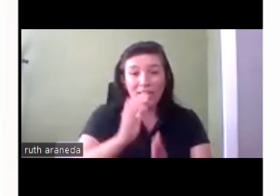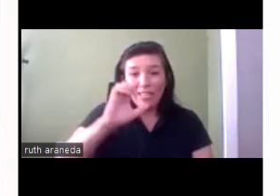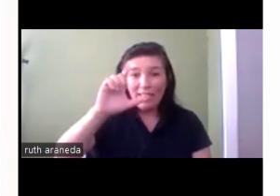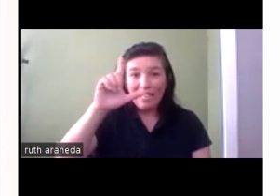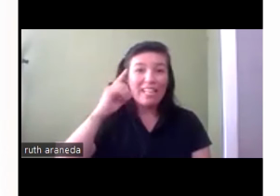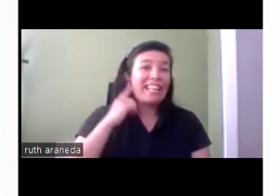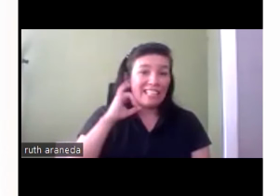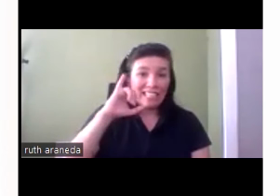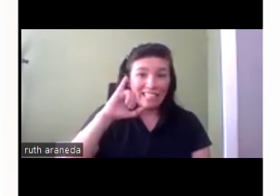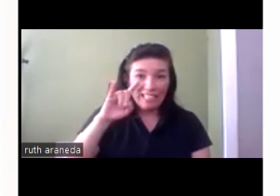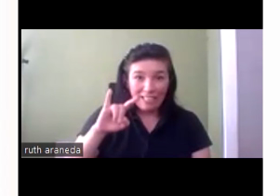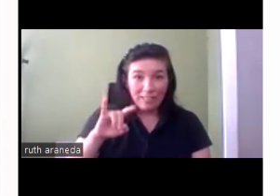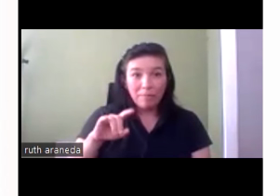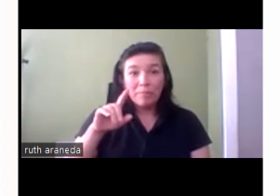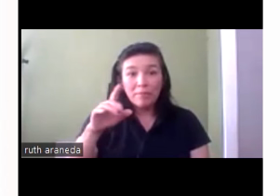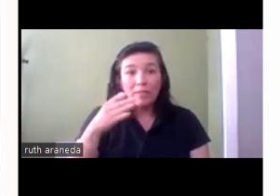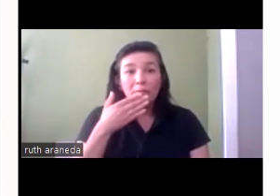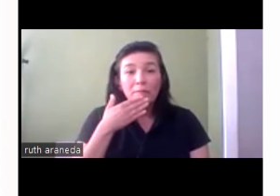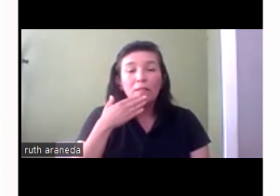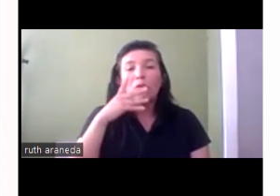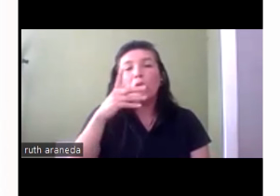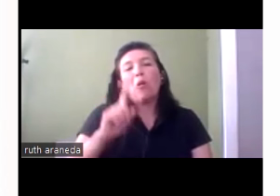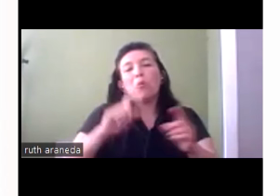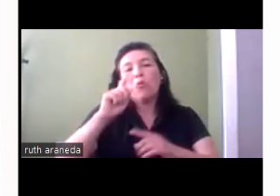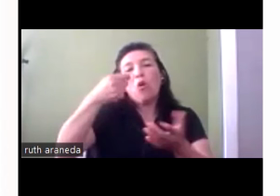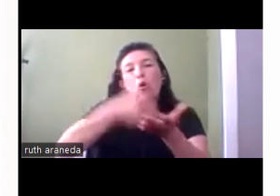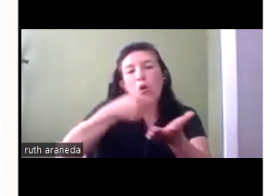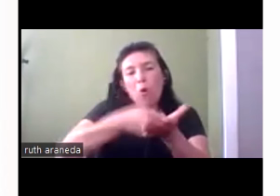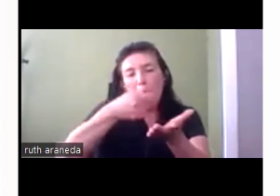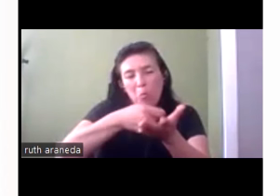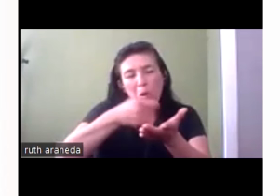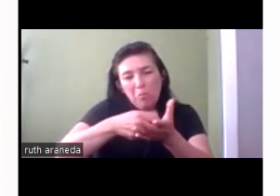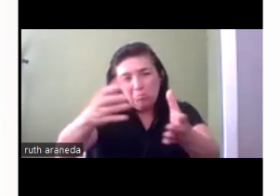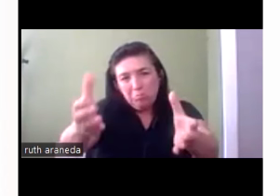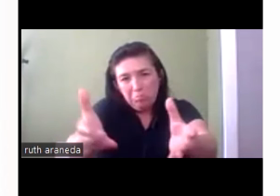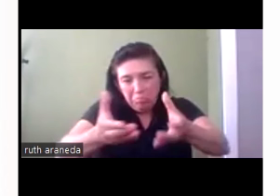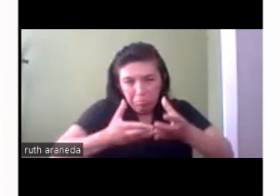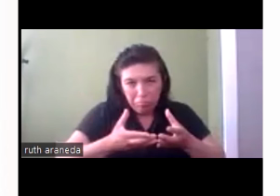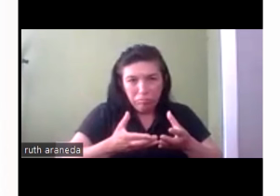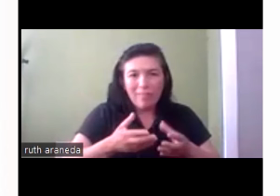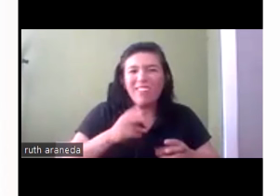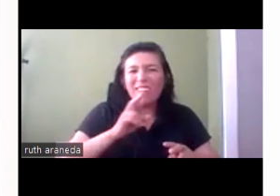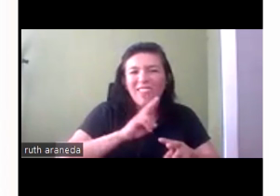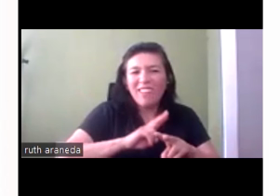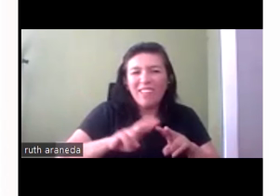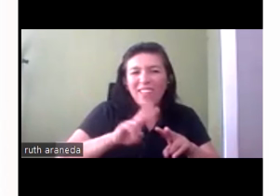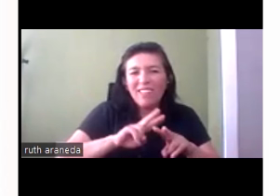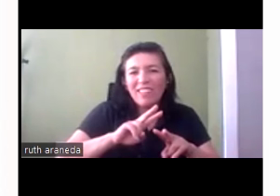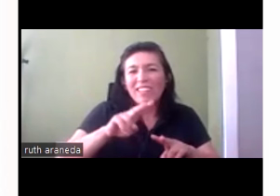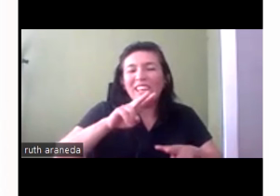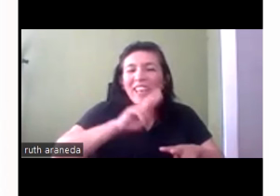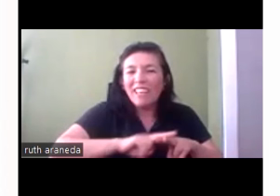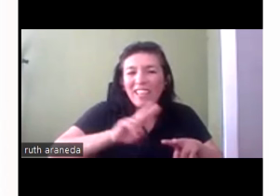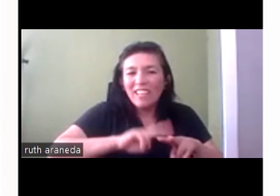pudo obtener otro tipo de vasijas mediante compras informales de la época, eh, que